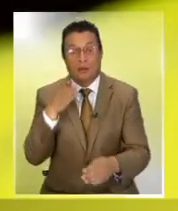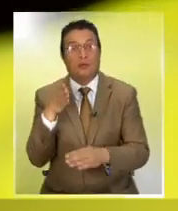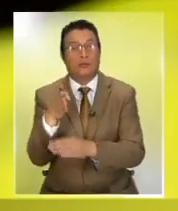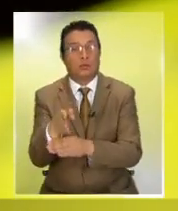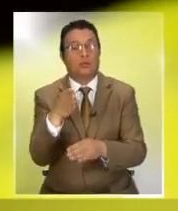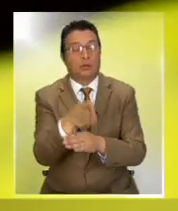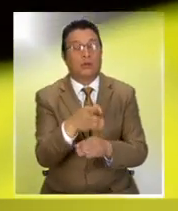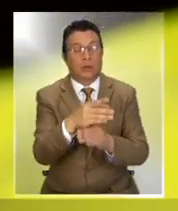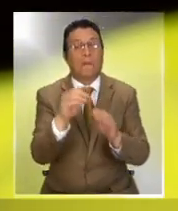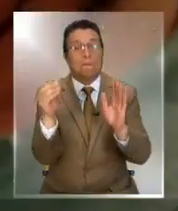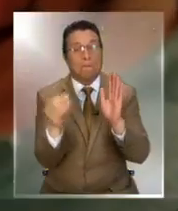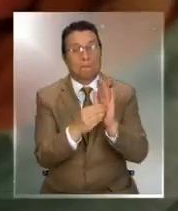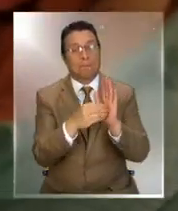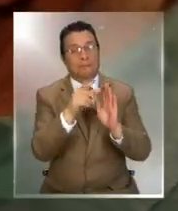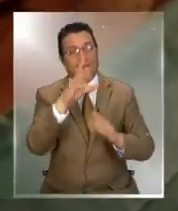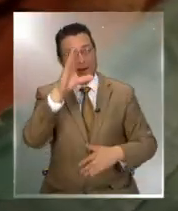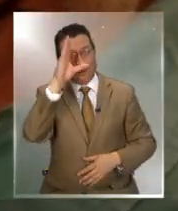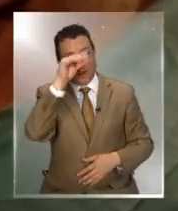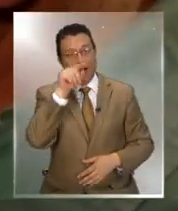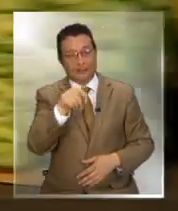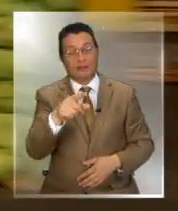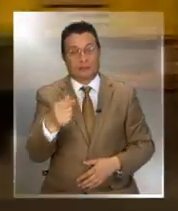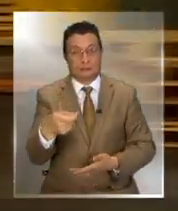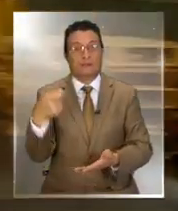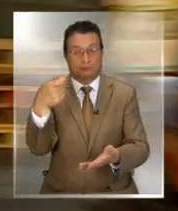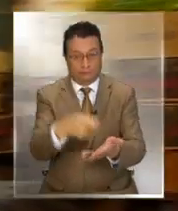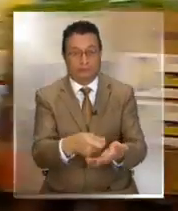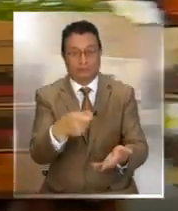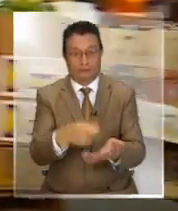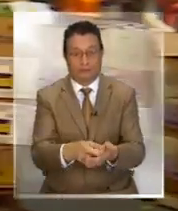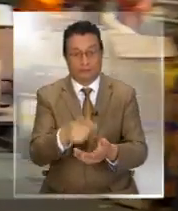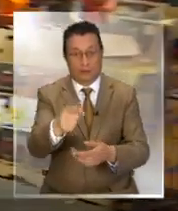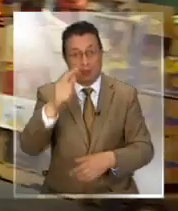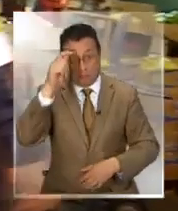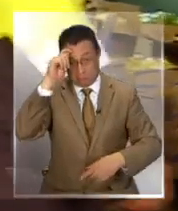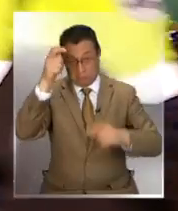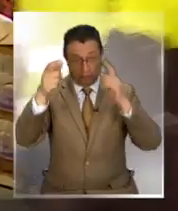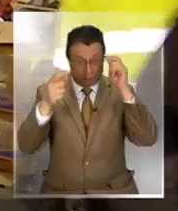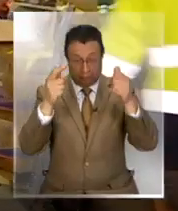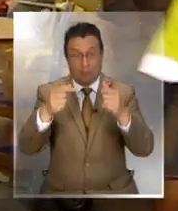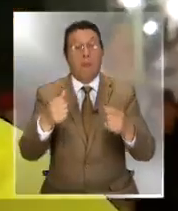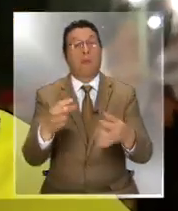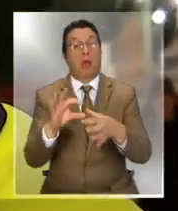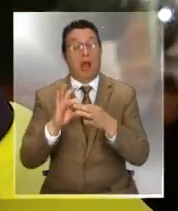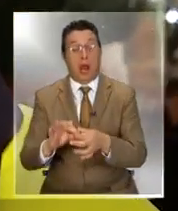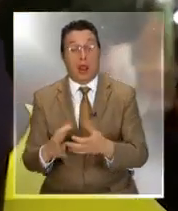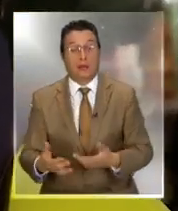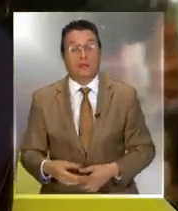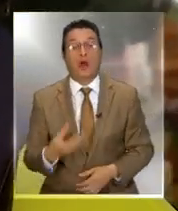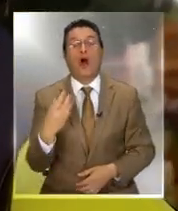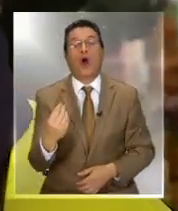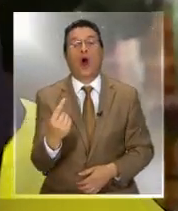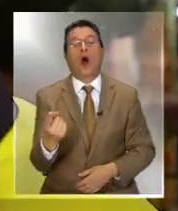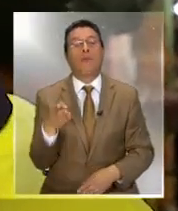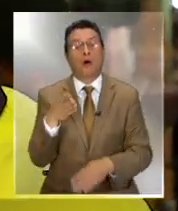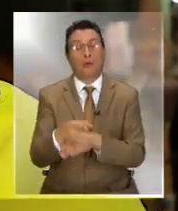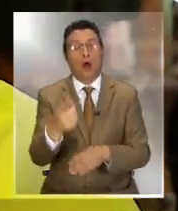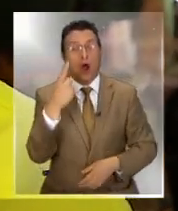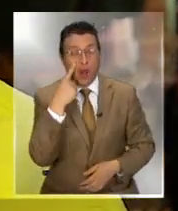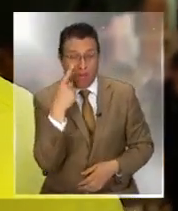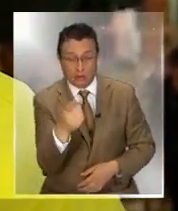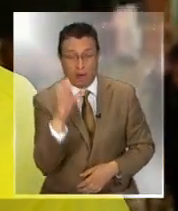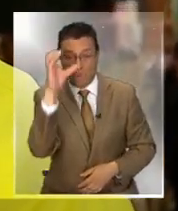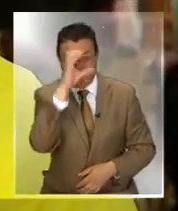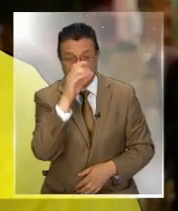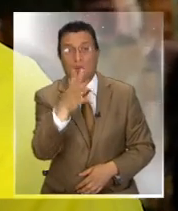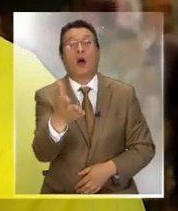duda marca la noche. Aquí el dinero corre. Quien tenga ingenio, gana. ¿Y cómo llegan a ti? Ellos ya te conocen, te buscan y te